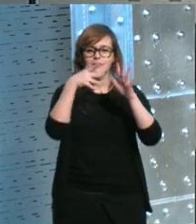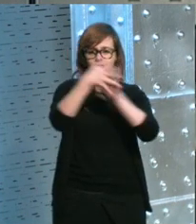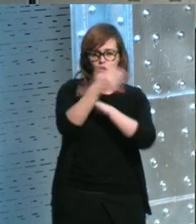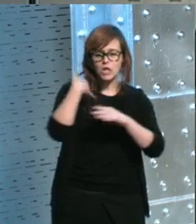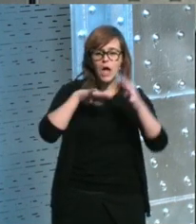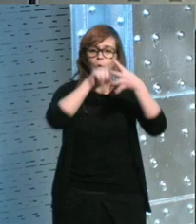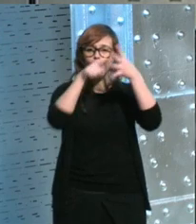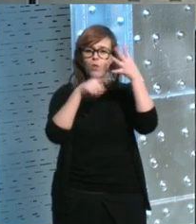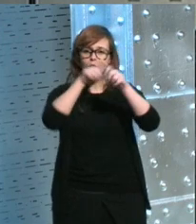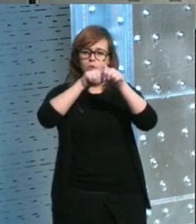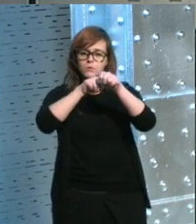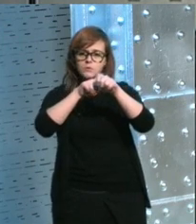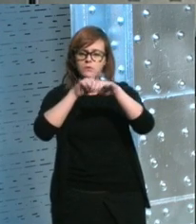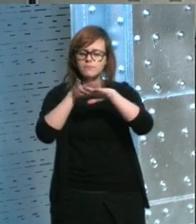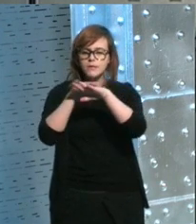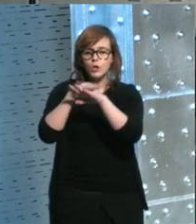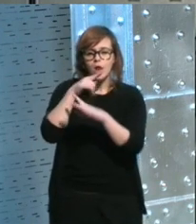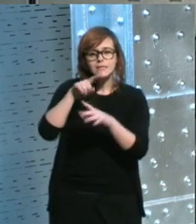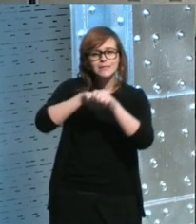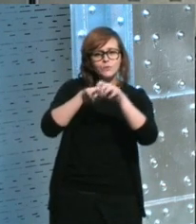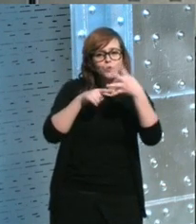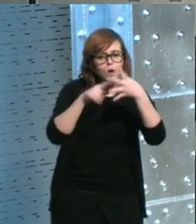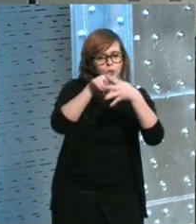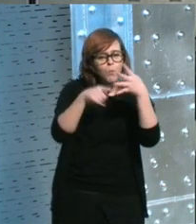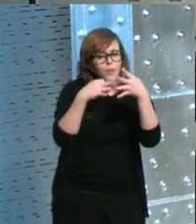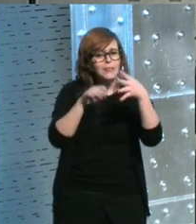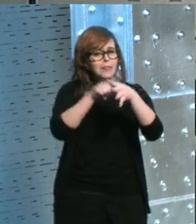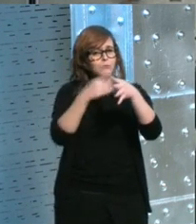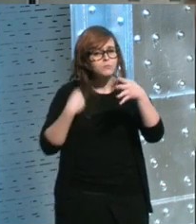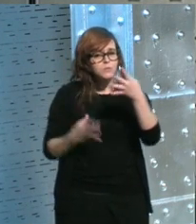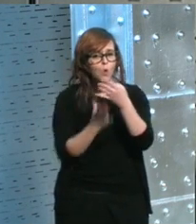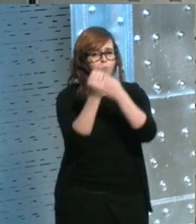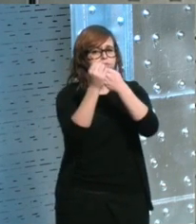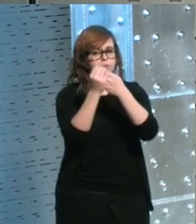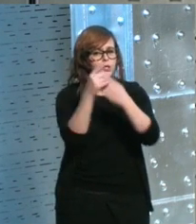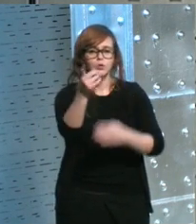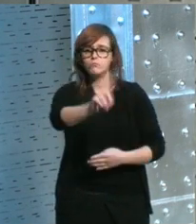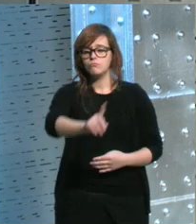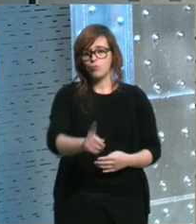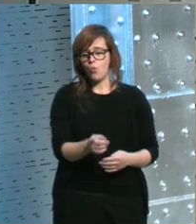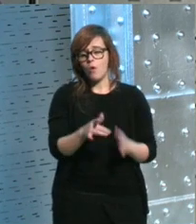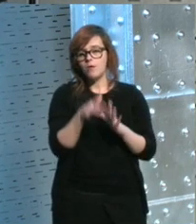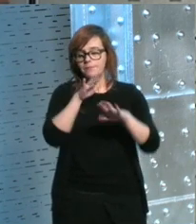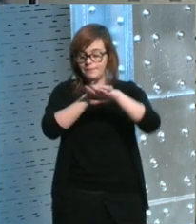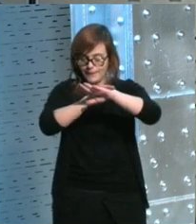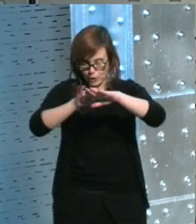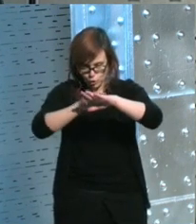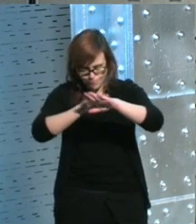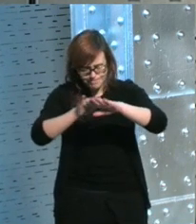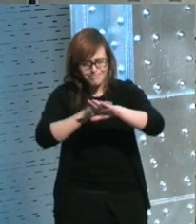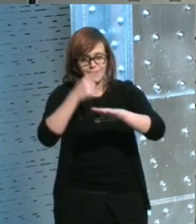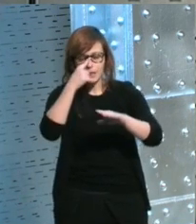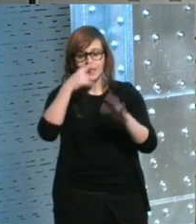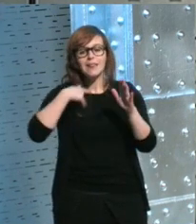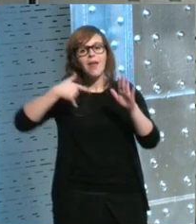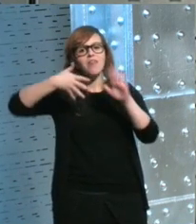cosa, ¿los 4 a la vez, simultáneos, de alguna manera? No tiene que ser simultáneo. Y esa es la definición, perdón, no es mi definición,